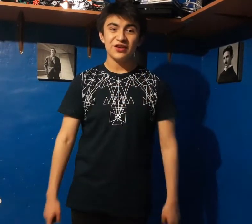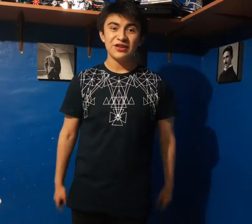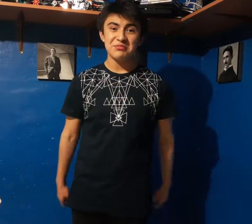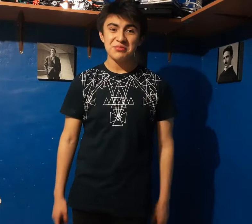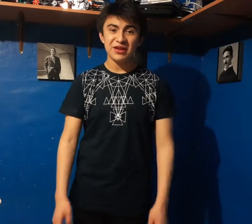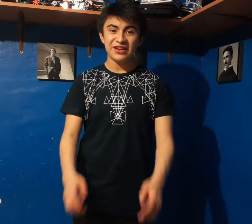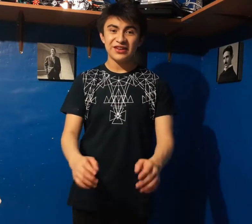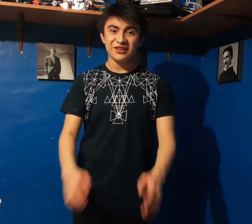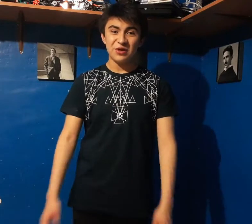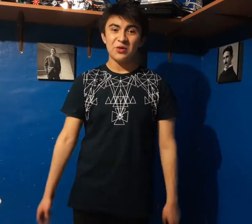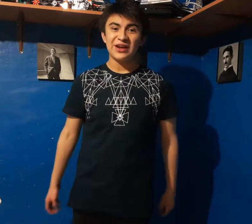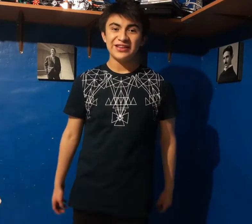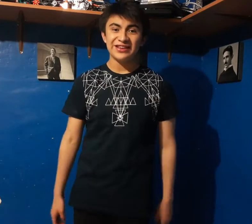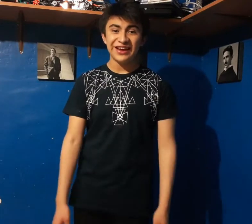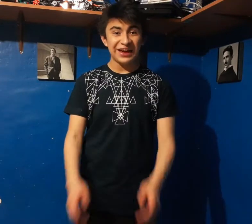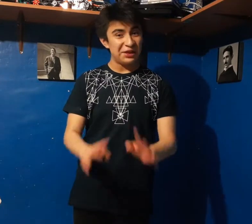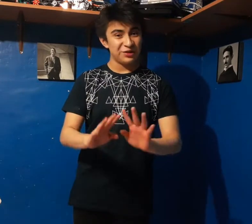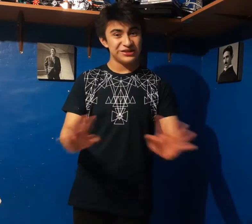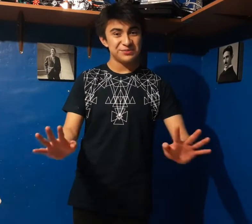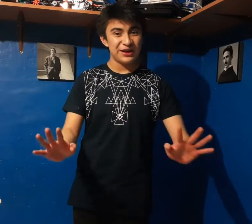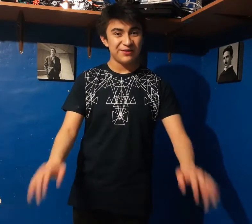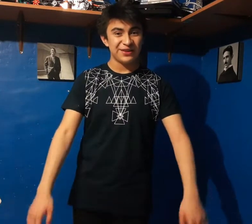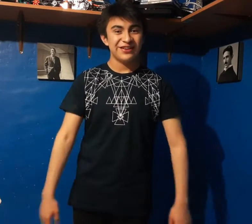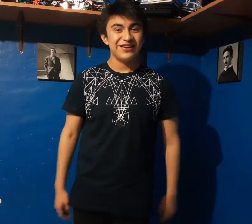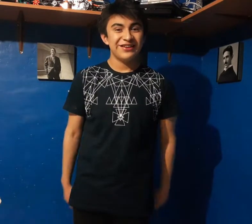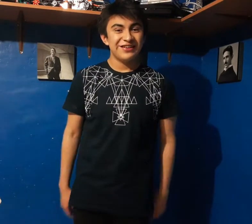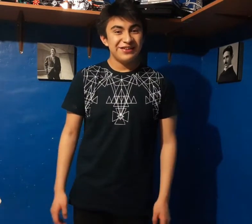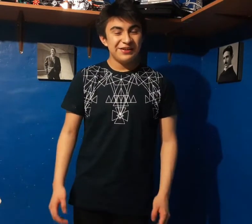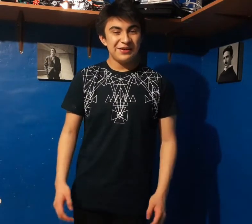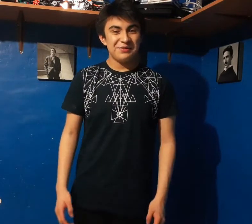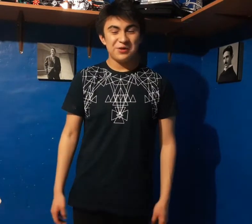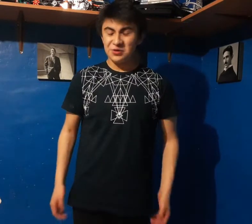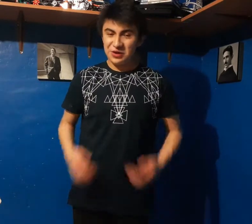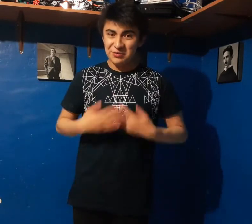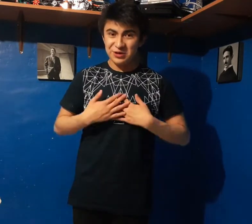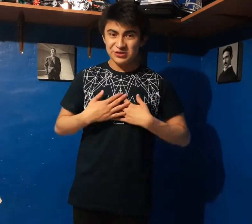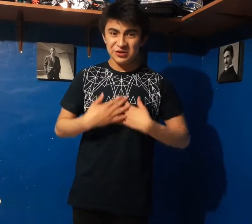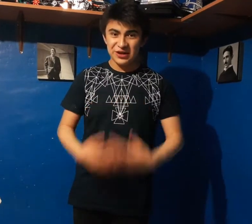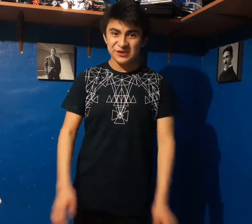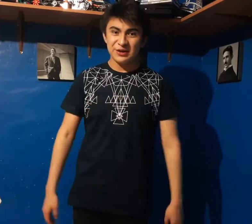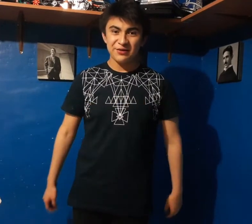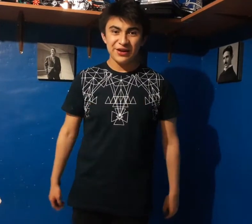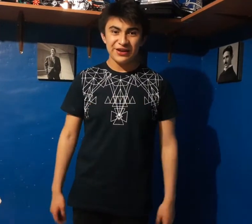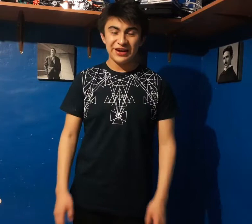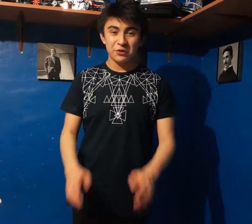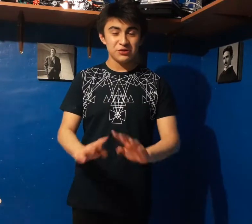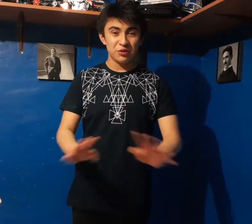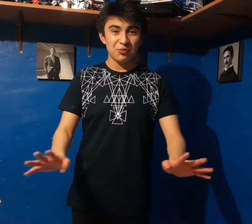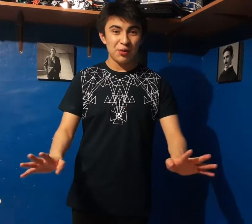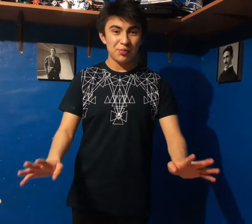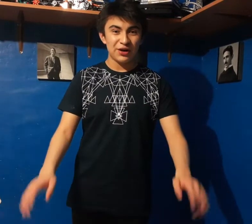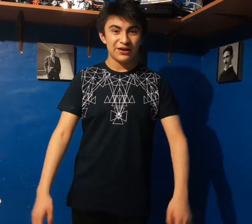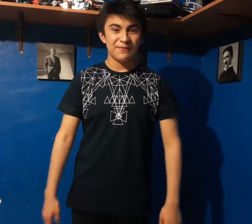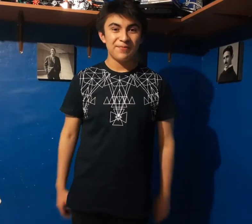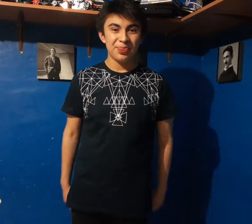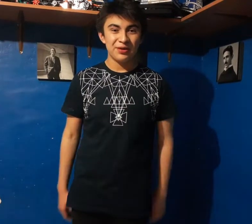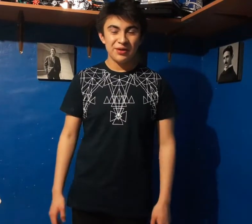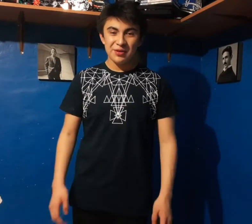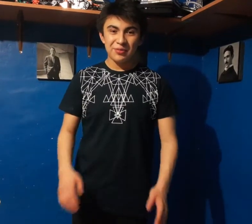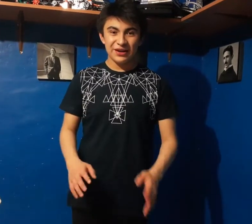próximo video también va a tratar de una cuarentena que no se esperaban, bueno, que al menos yo no me la esperaba y que no es muy